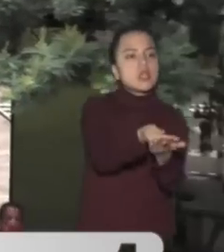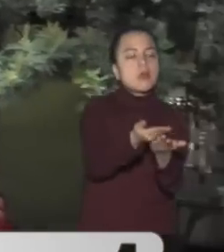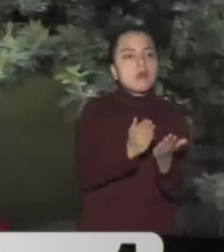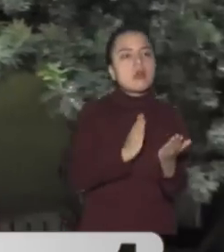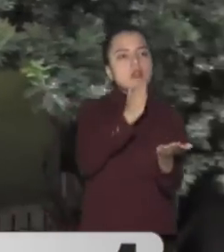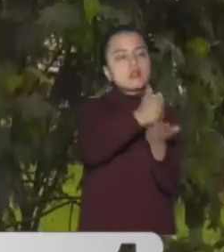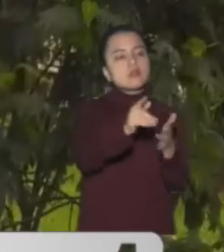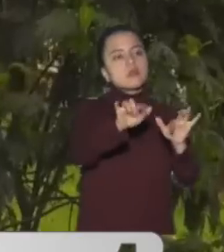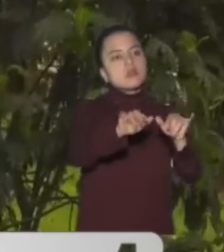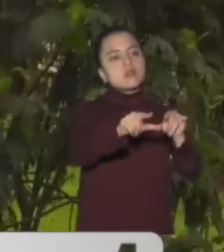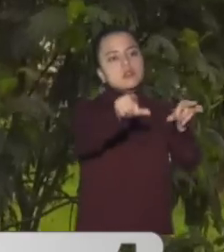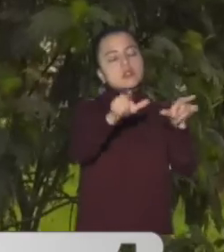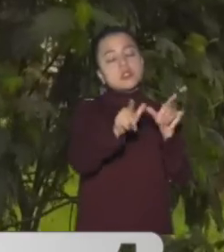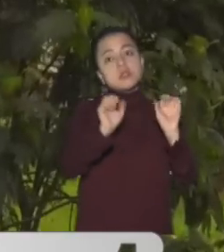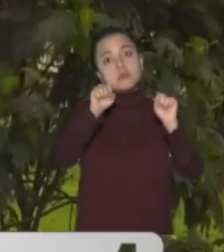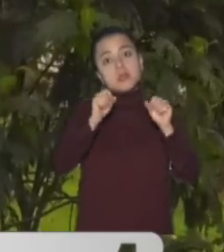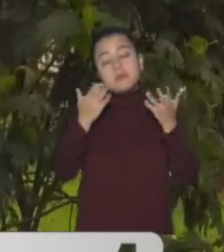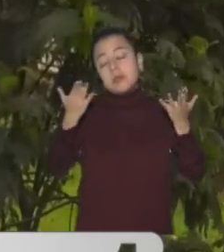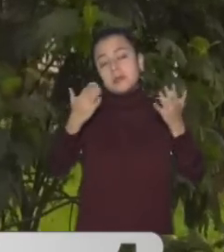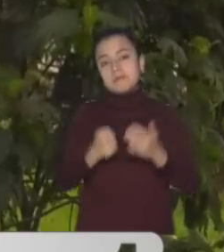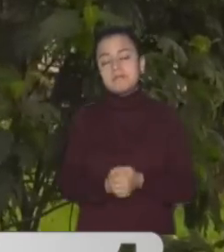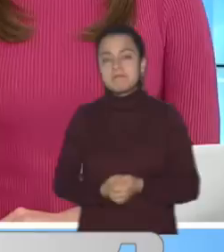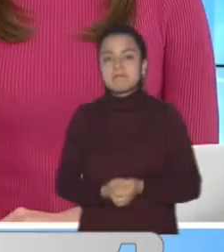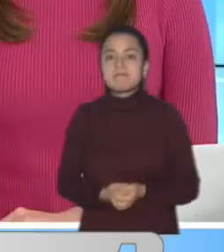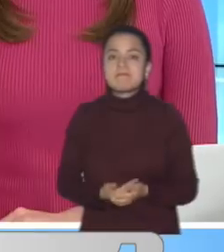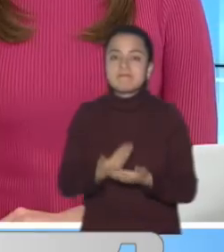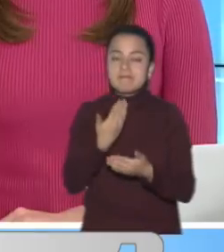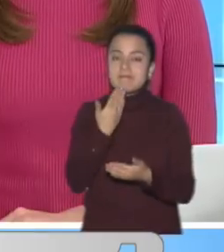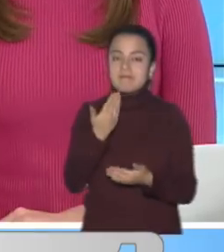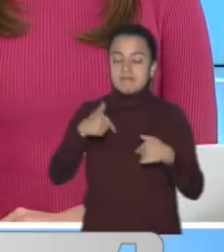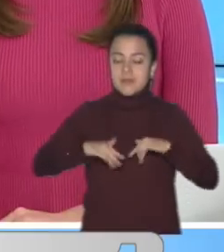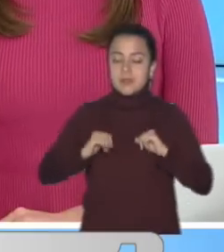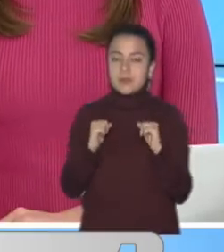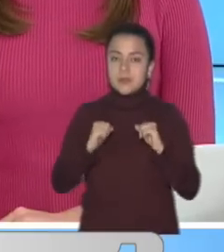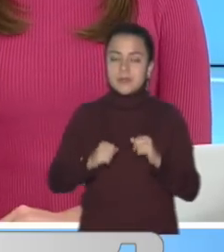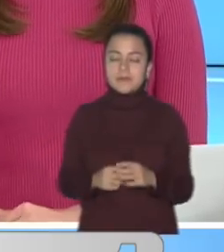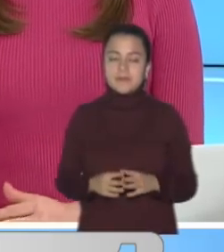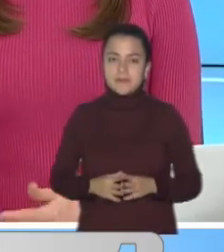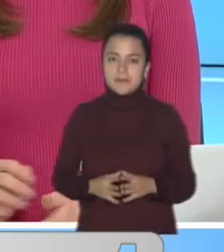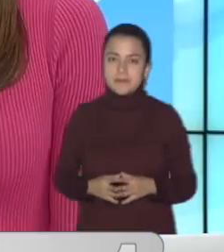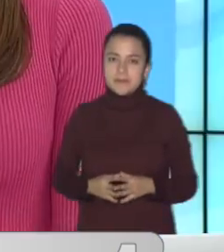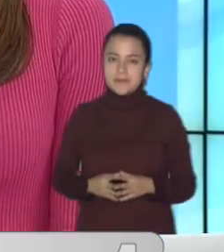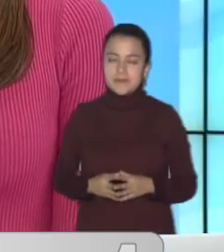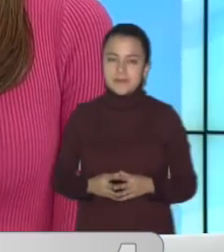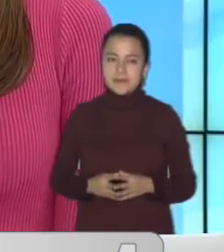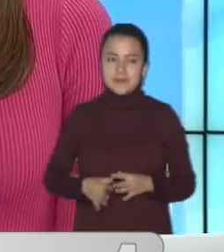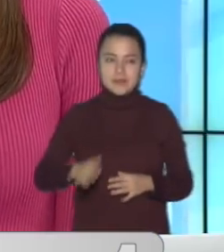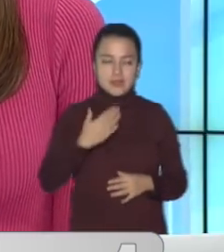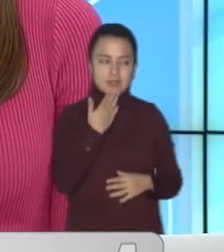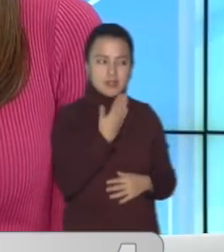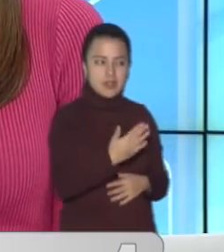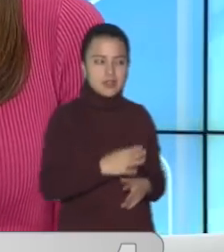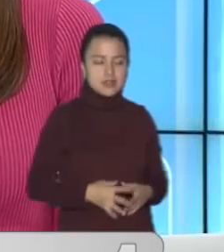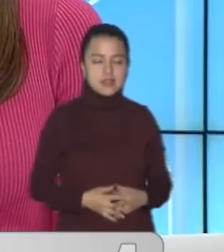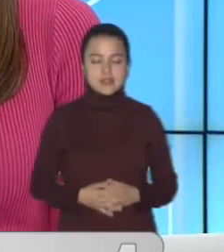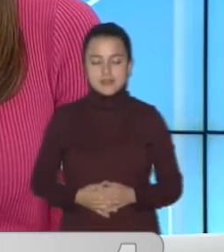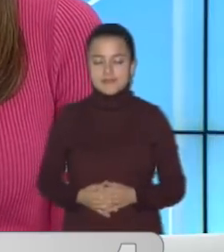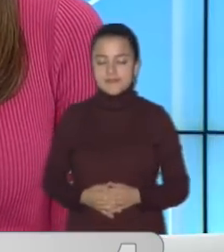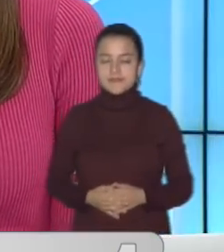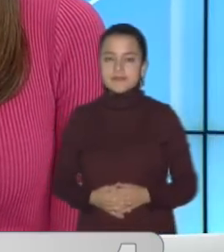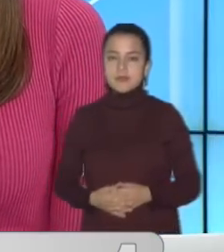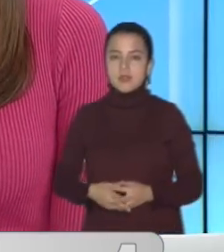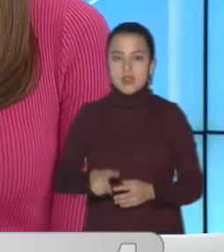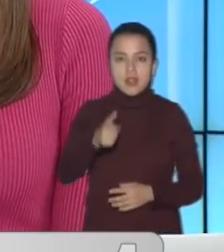pagos. Desde el centro de Bogotá, Luisa Fernández, Noticentro 1 CMI. Luisa, muchas gracias. La Superintendencia de